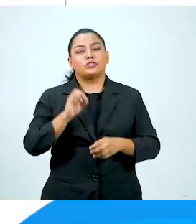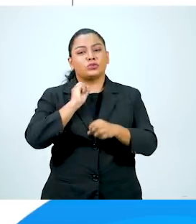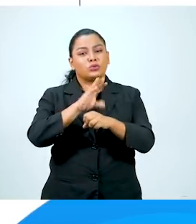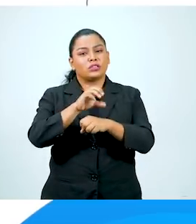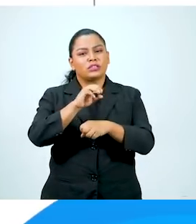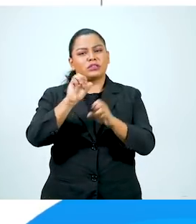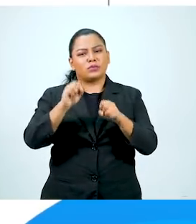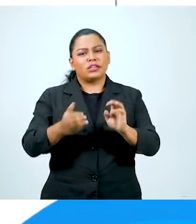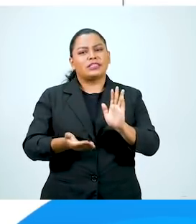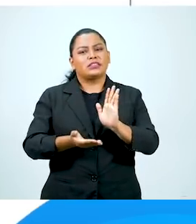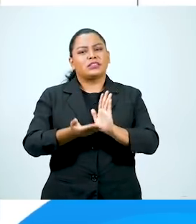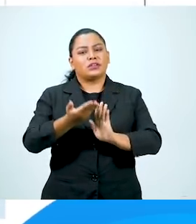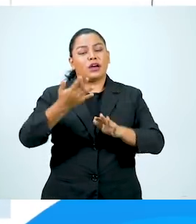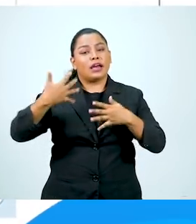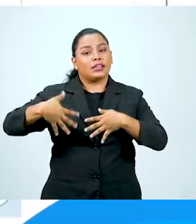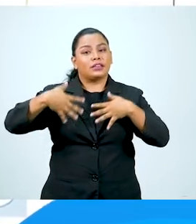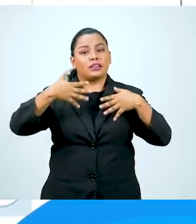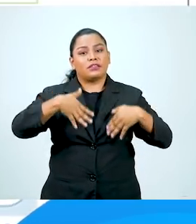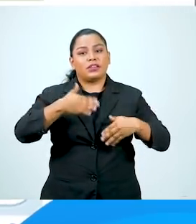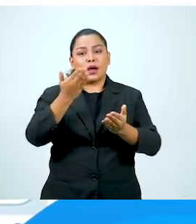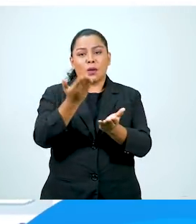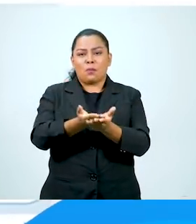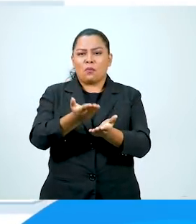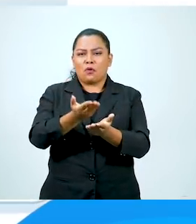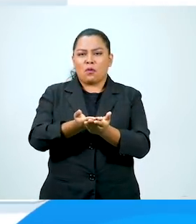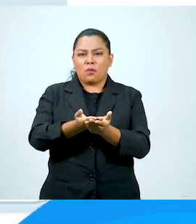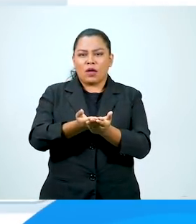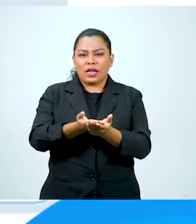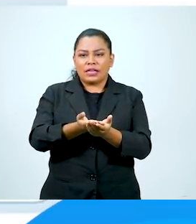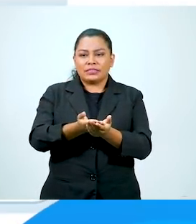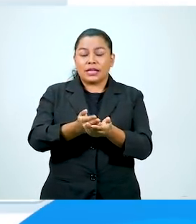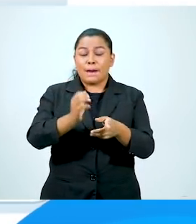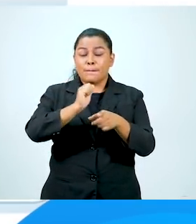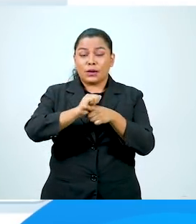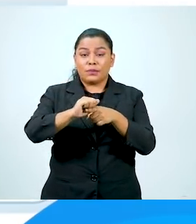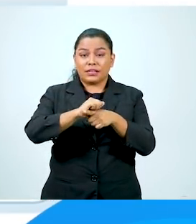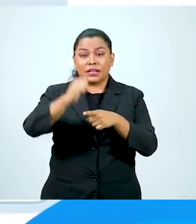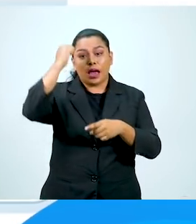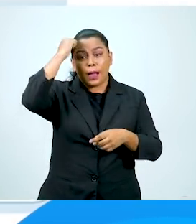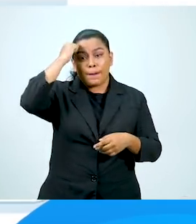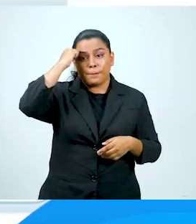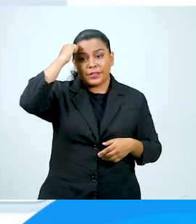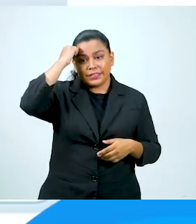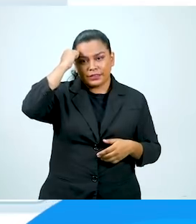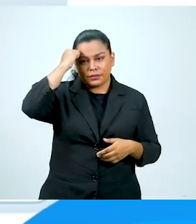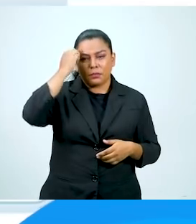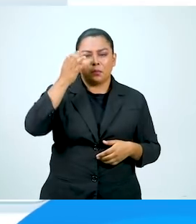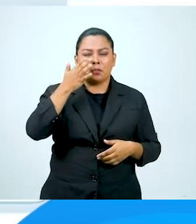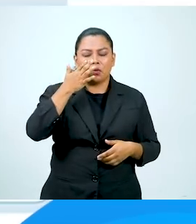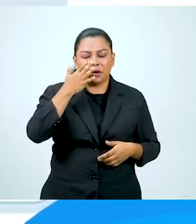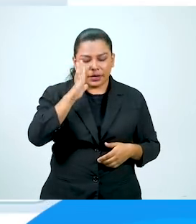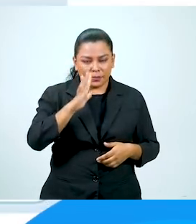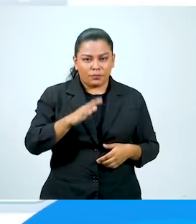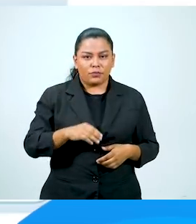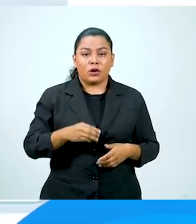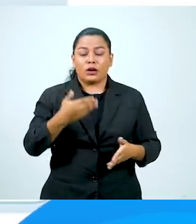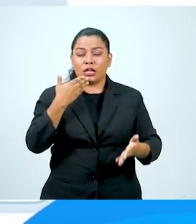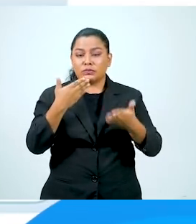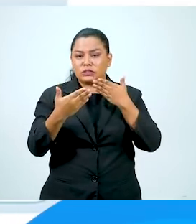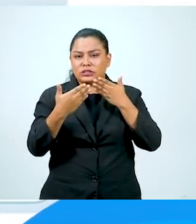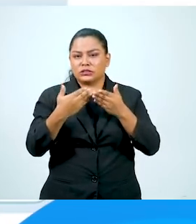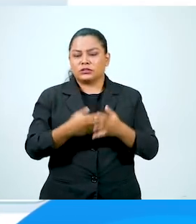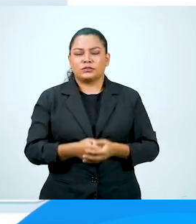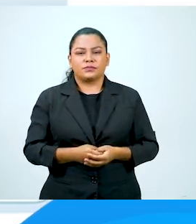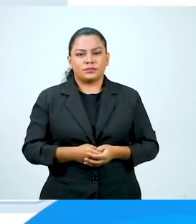para el desarrollo de las actividades propuestas en la sección Practico lo aprendido. Por ejemplo, la primera